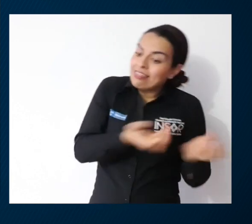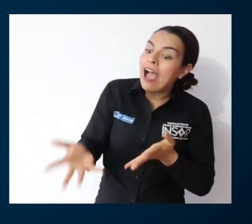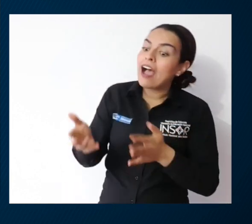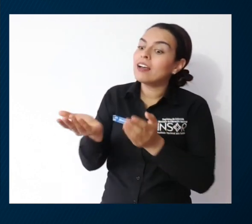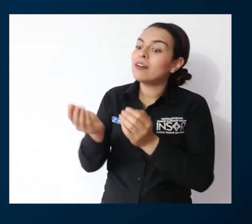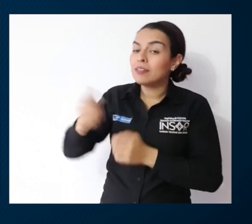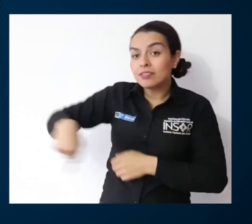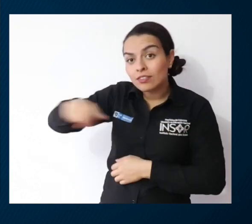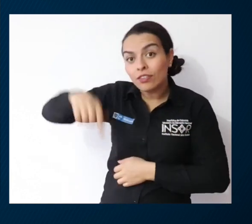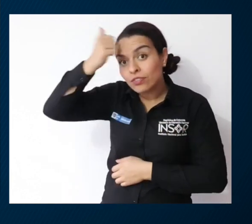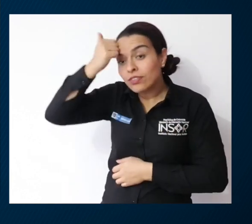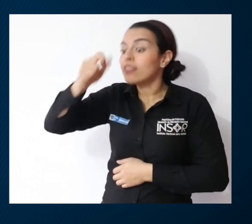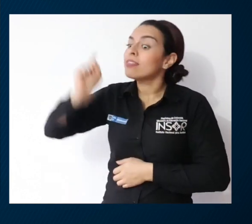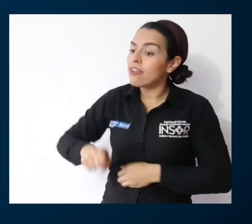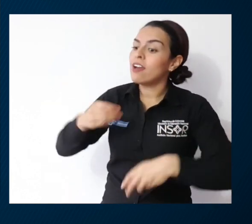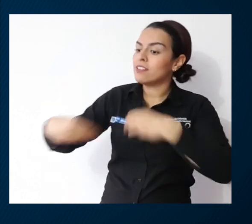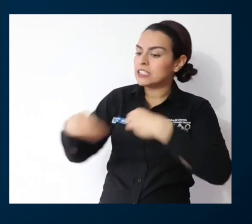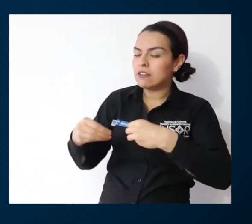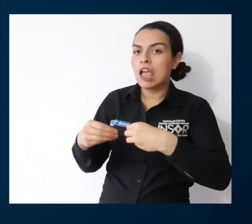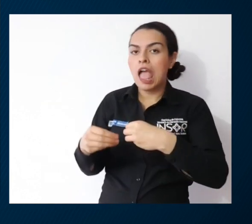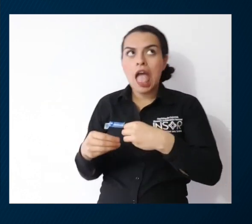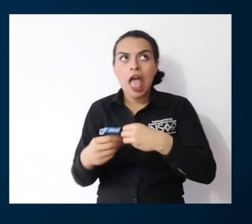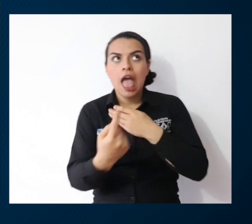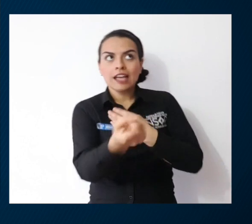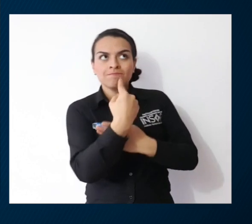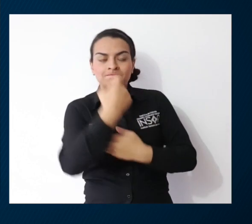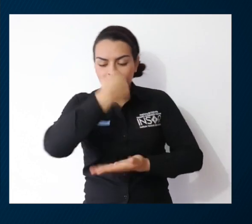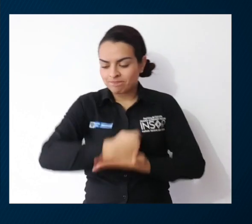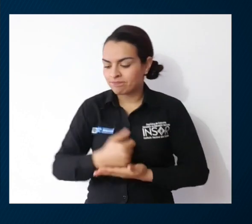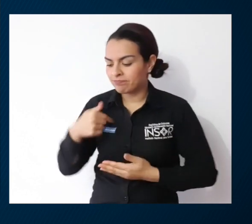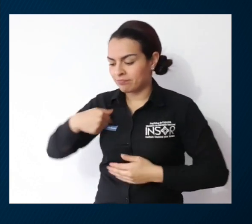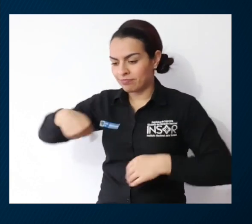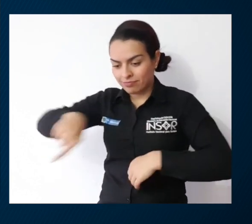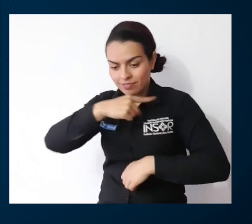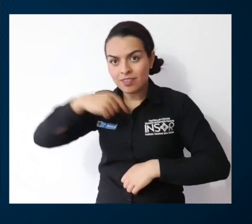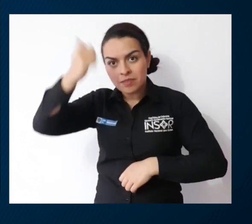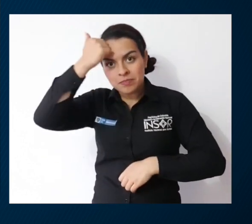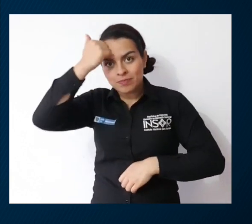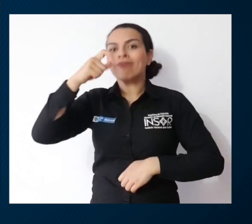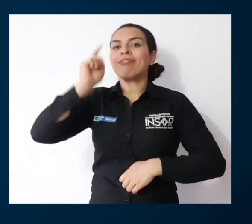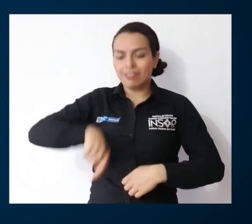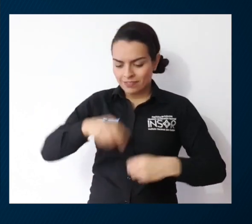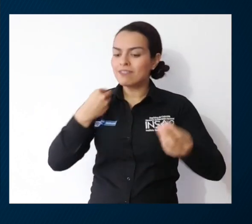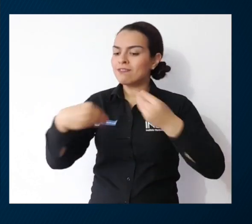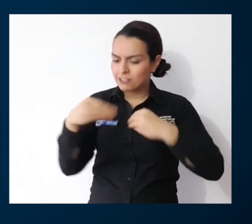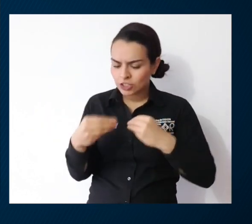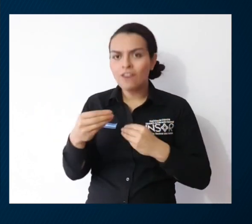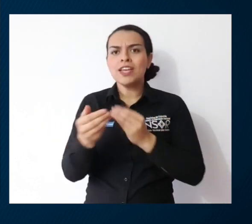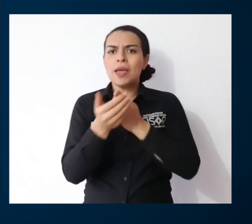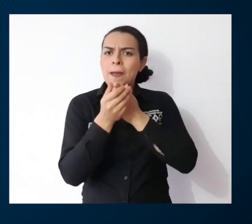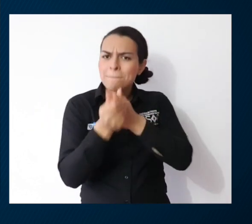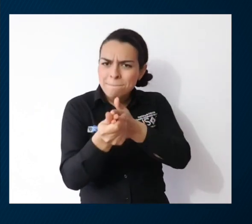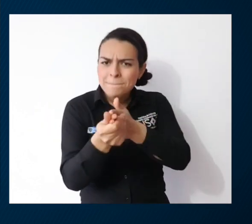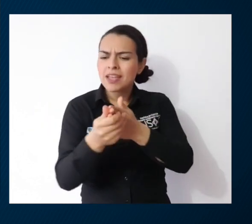y nos hemos visto abocados a flexibilizar los contenidos. Los maestros se han visto abocados a flexibilizar las